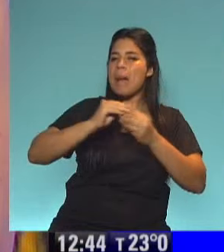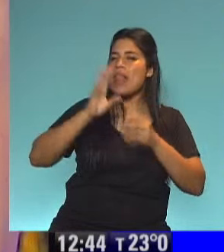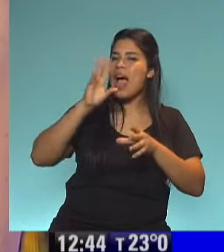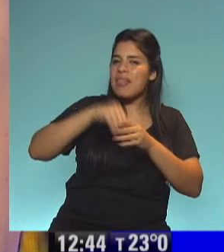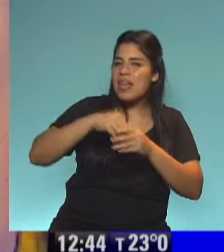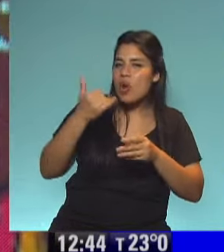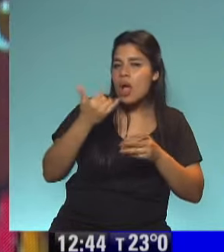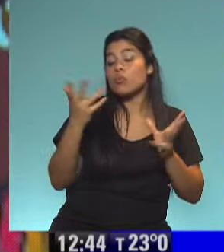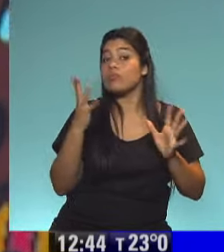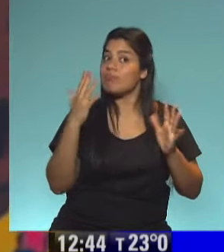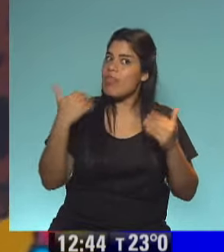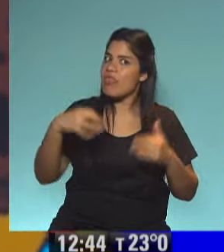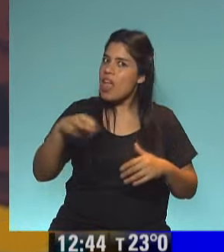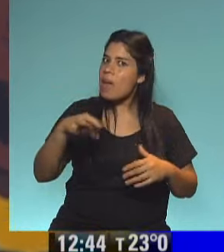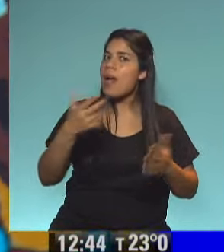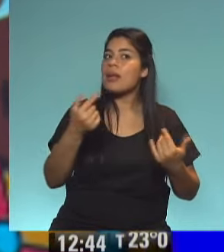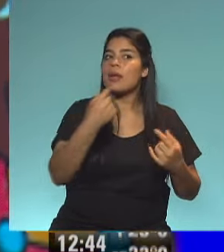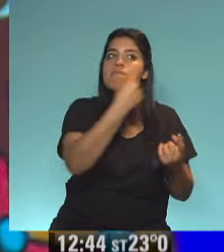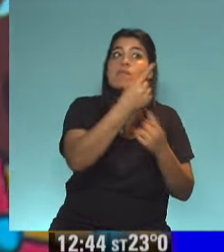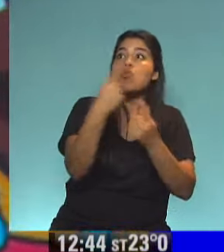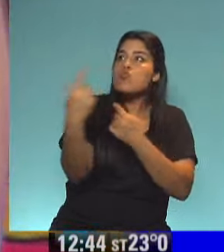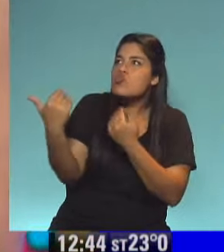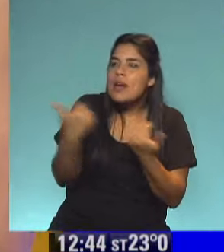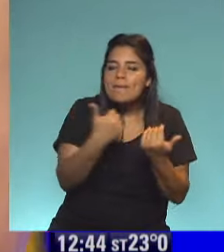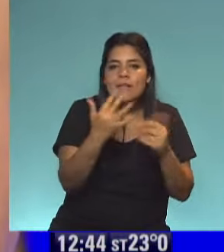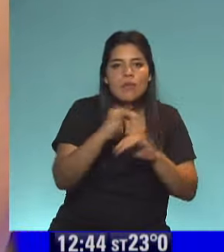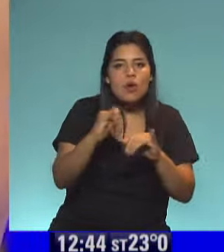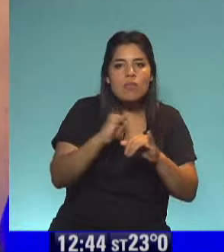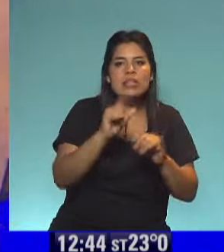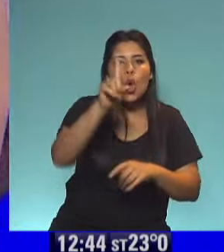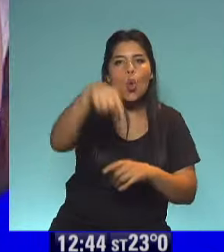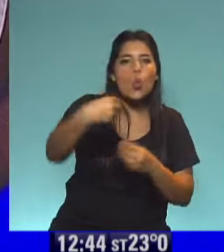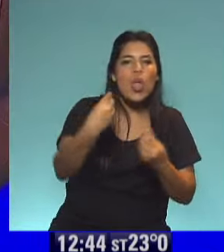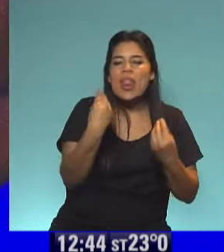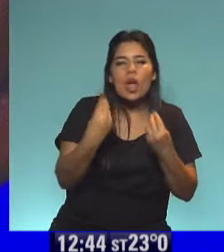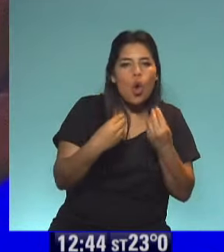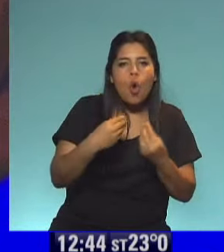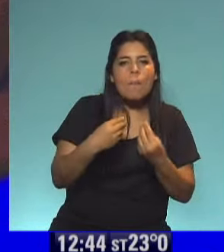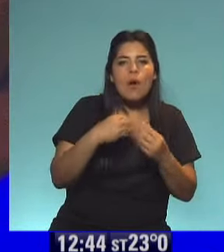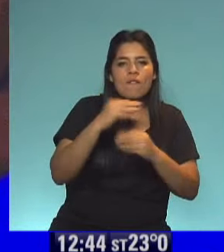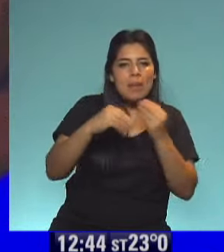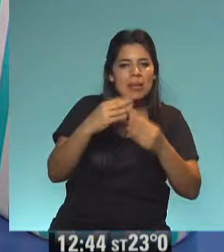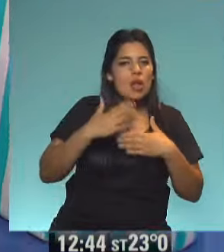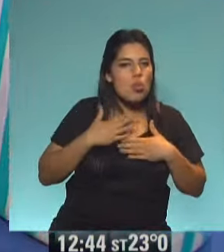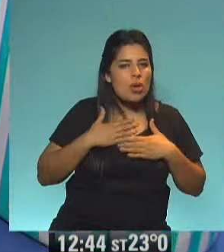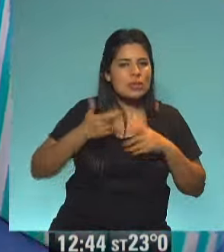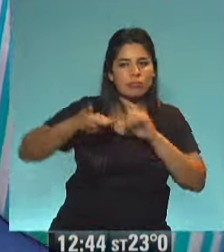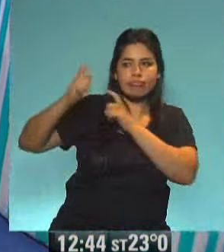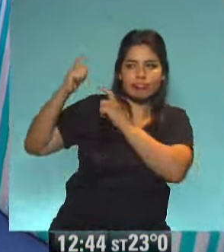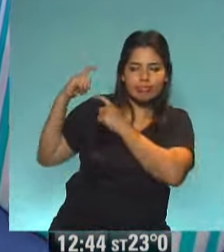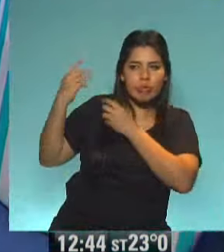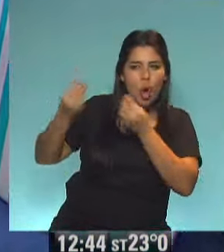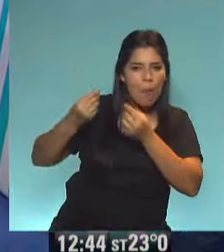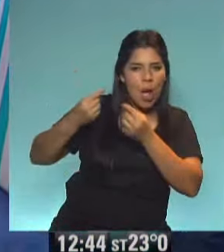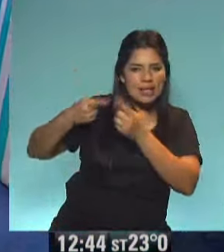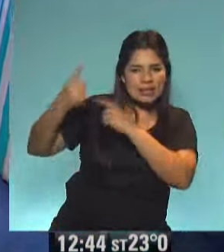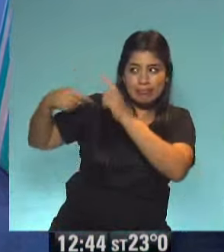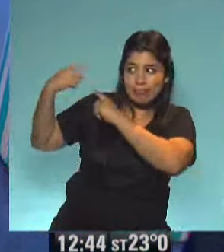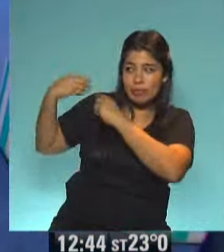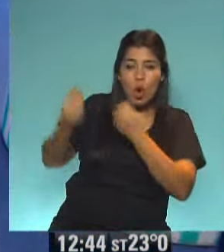empezar a preguntar, ¿no? De dónde vienen nuestros, las personas de nuestra familia. Esta está quedando hermosa, te digo.